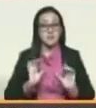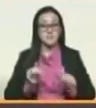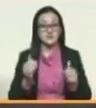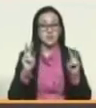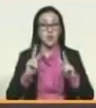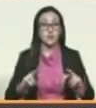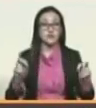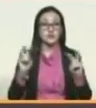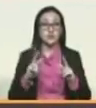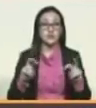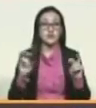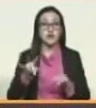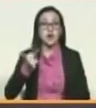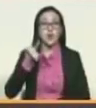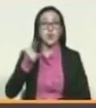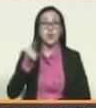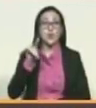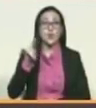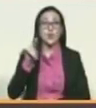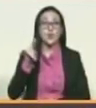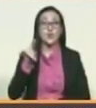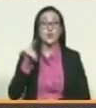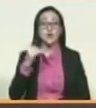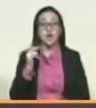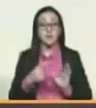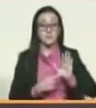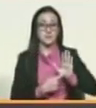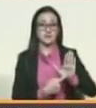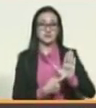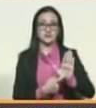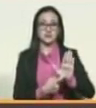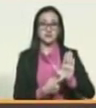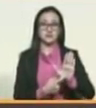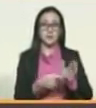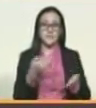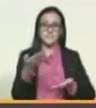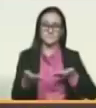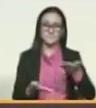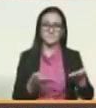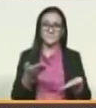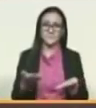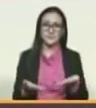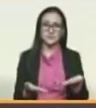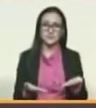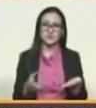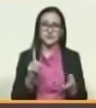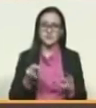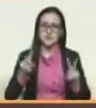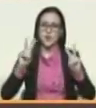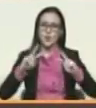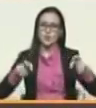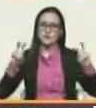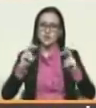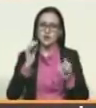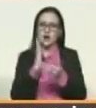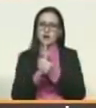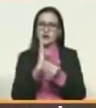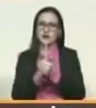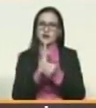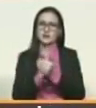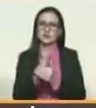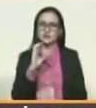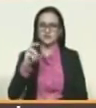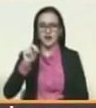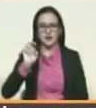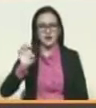auditorías. El día lunes no solamente tenemos presentación de las postulaciones, sino también la auditoría del registro